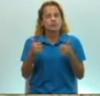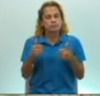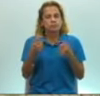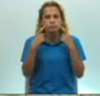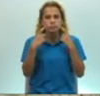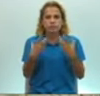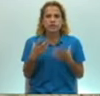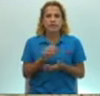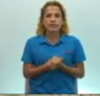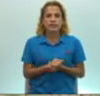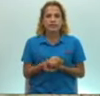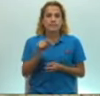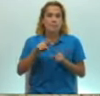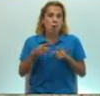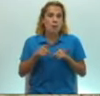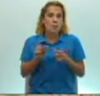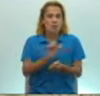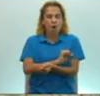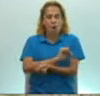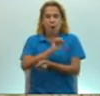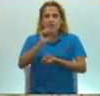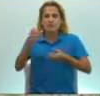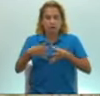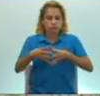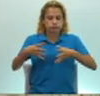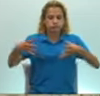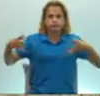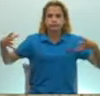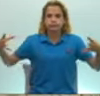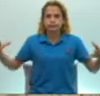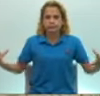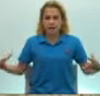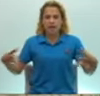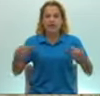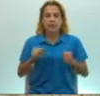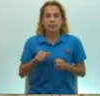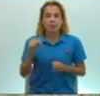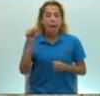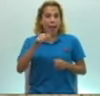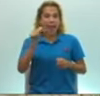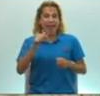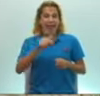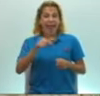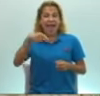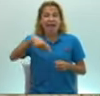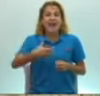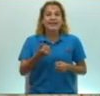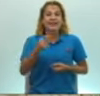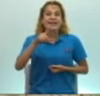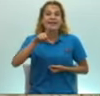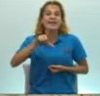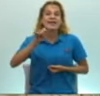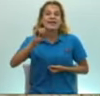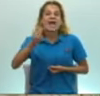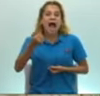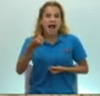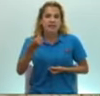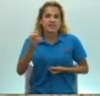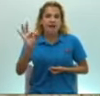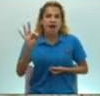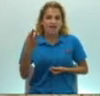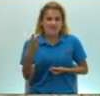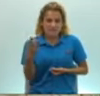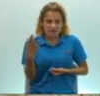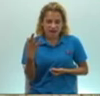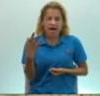tener un papel fundamental. Obviamente que esto va a ser porque va a conquistar grandes territorios. Entre ellos la Galia, que fue